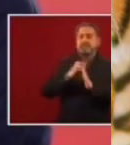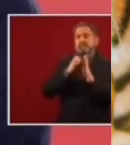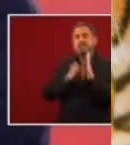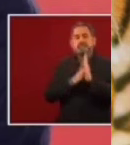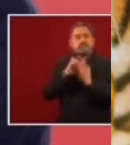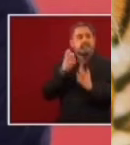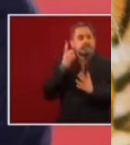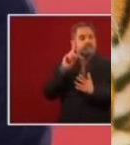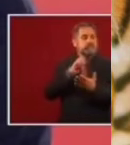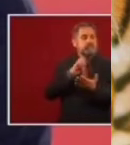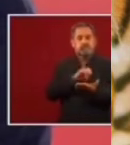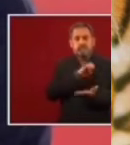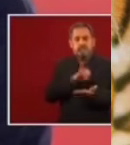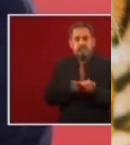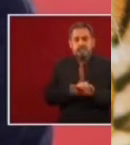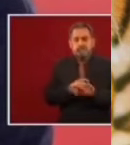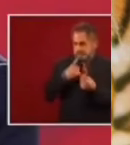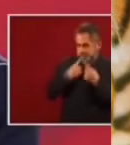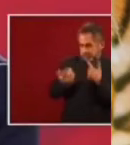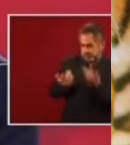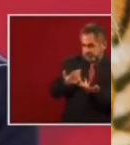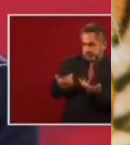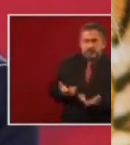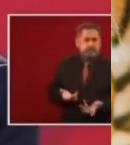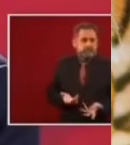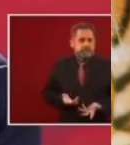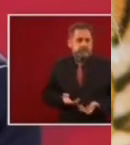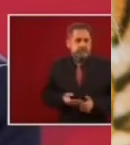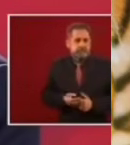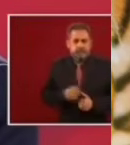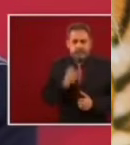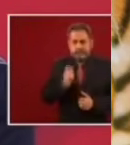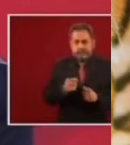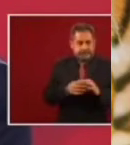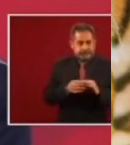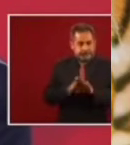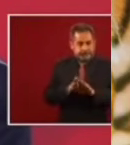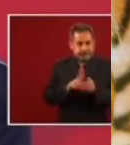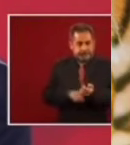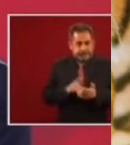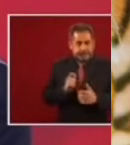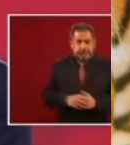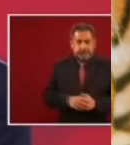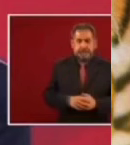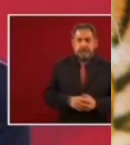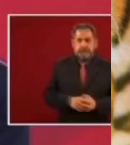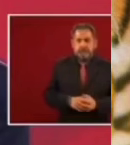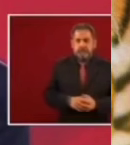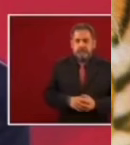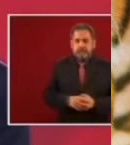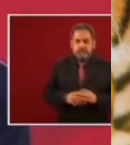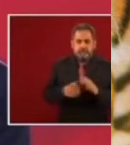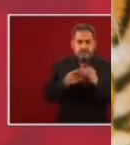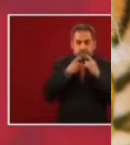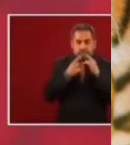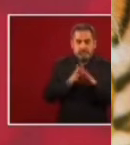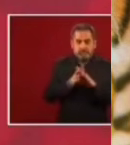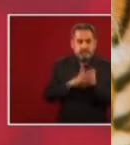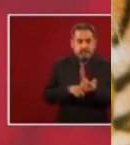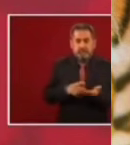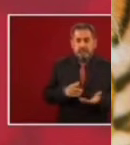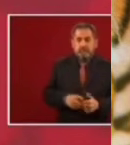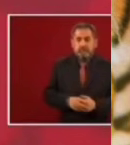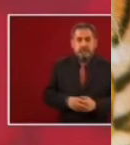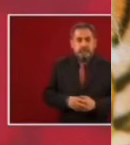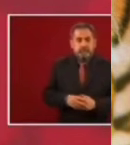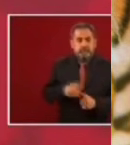y negociar en el mercado financiero